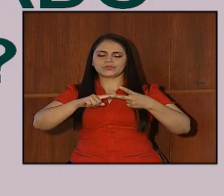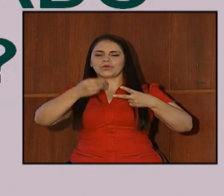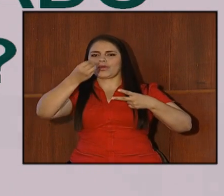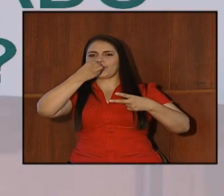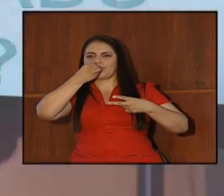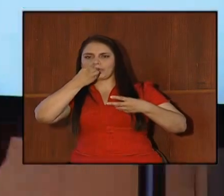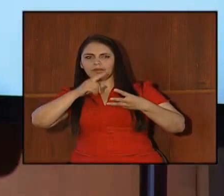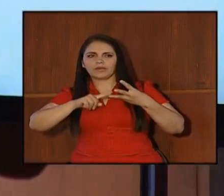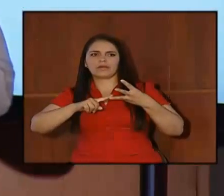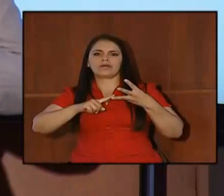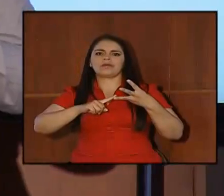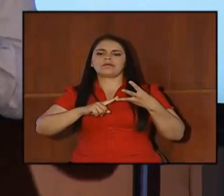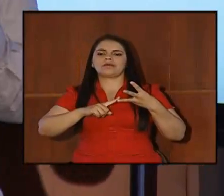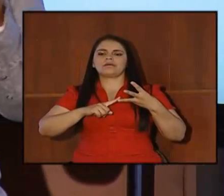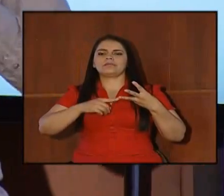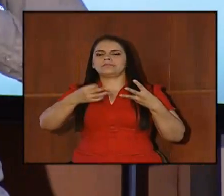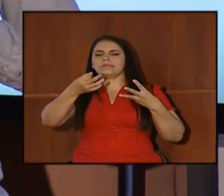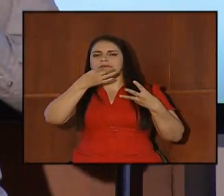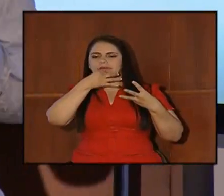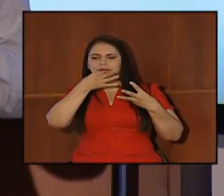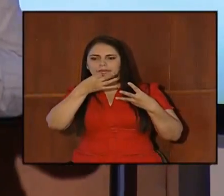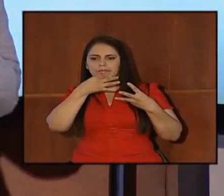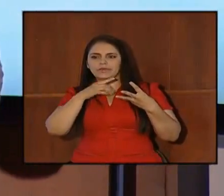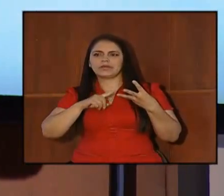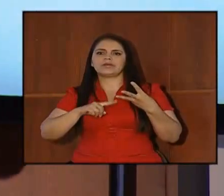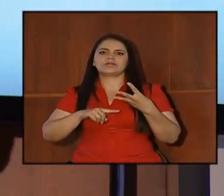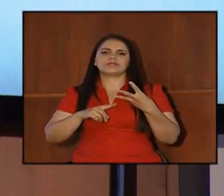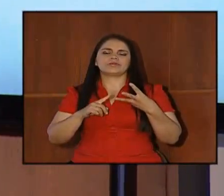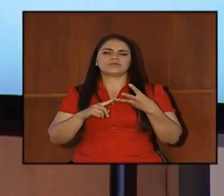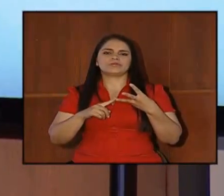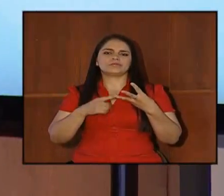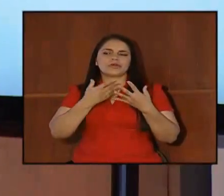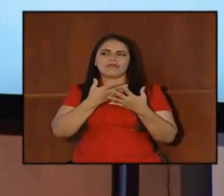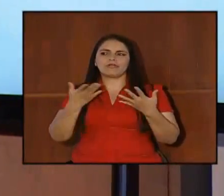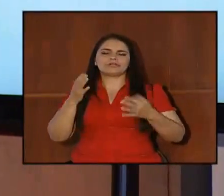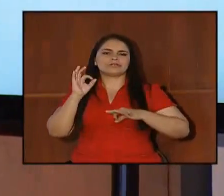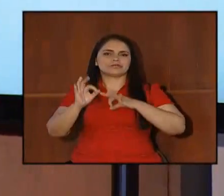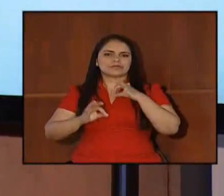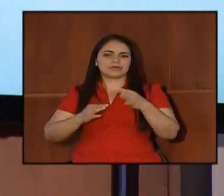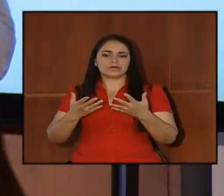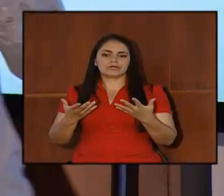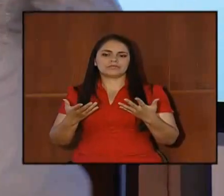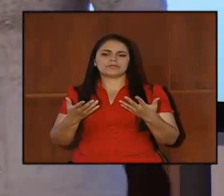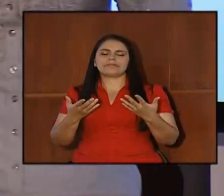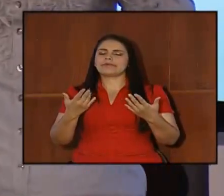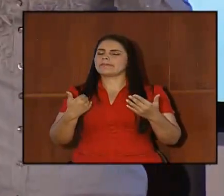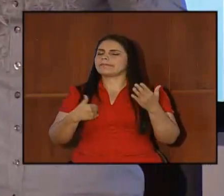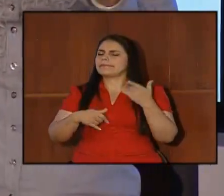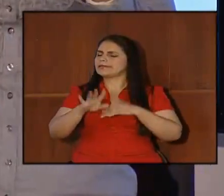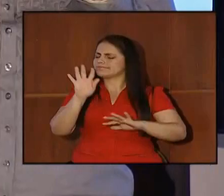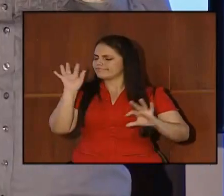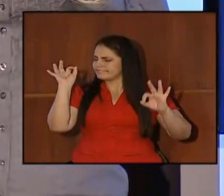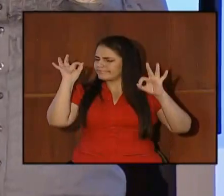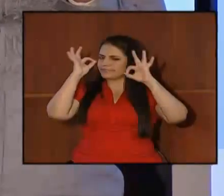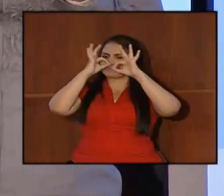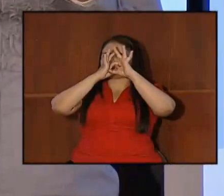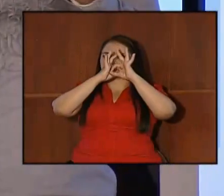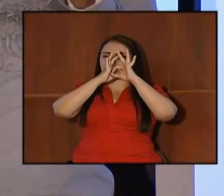de cómo cuidamos los aditamentos con los que se alimentan, ¿sí? Vamos a hacer un énfasis en el